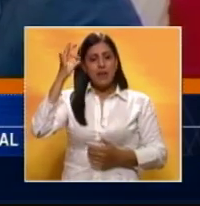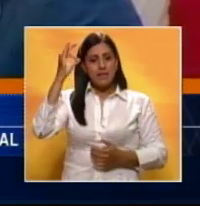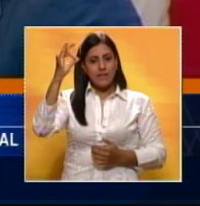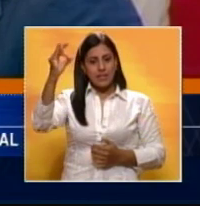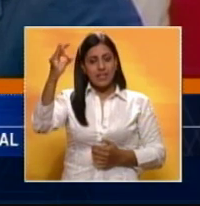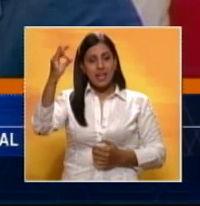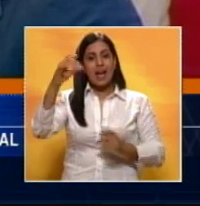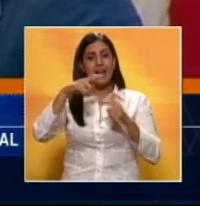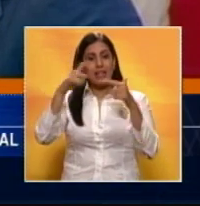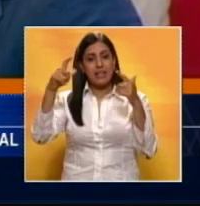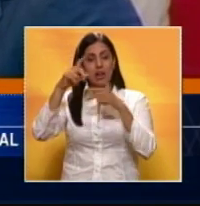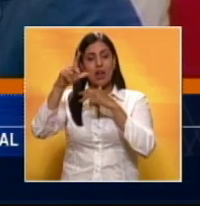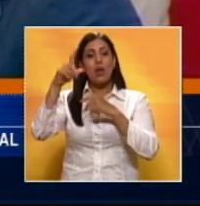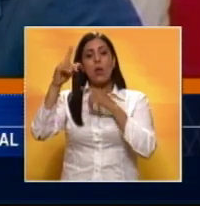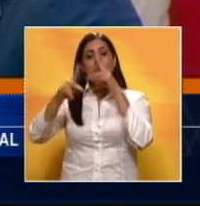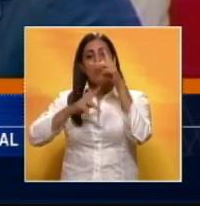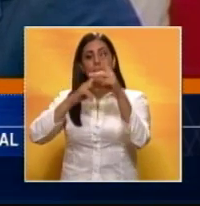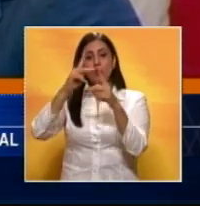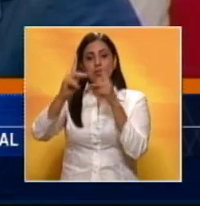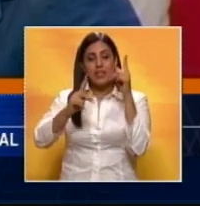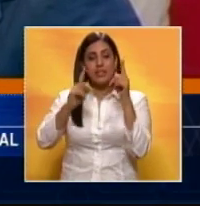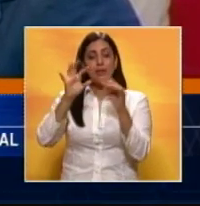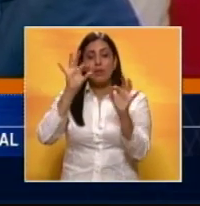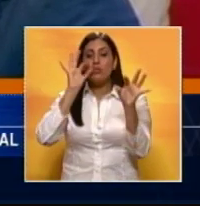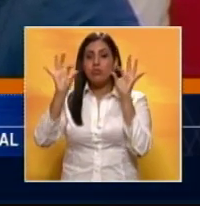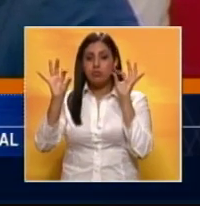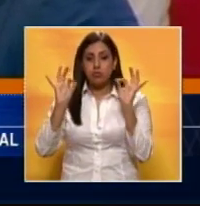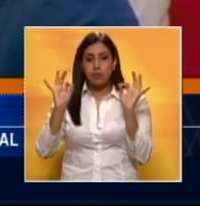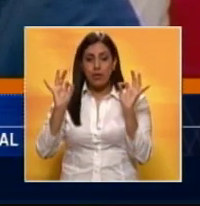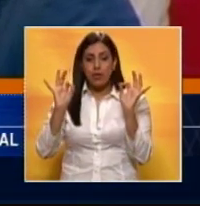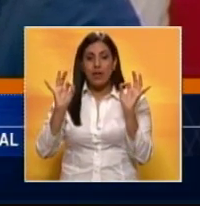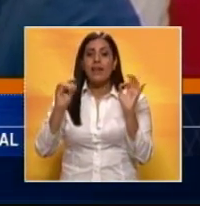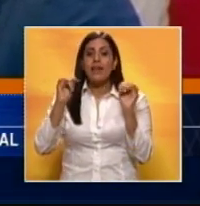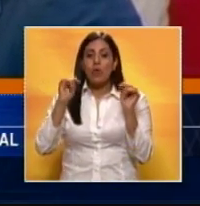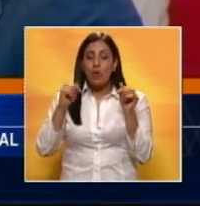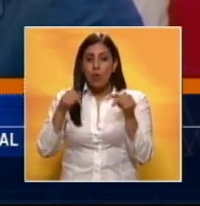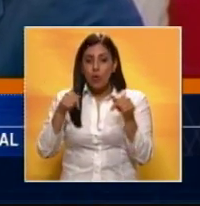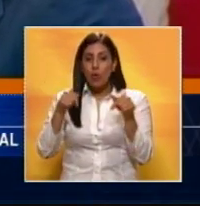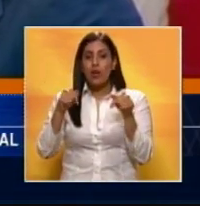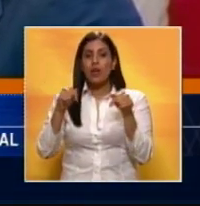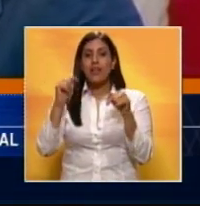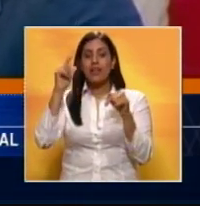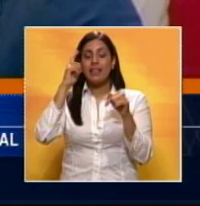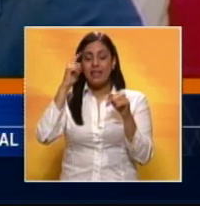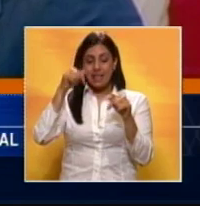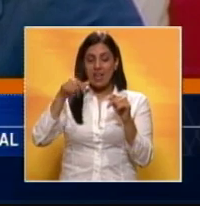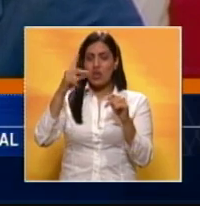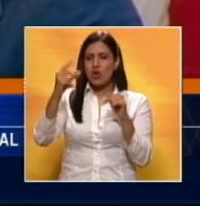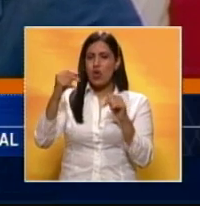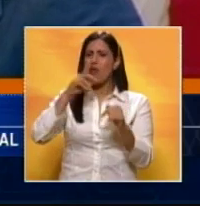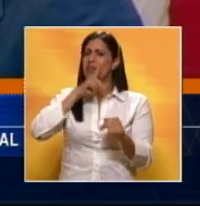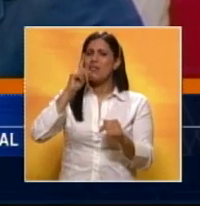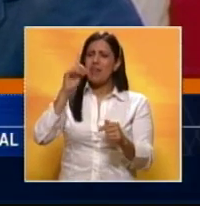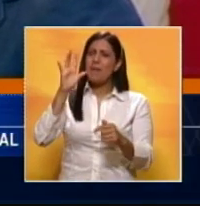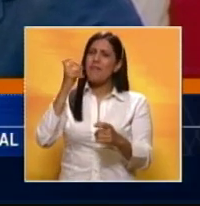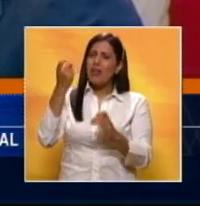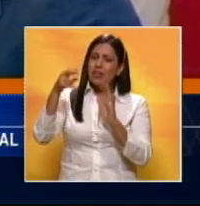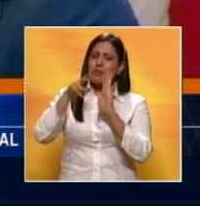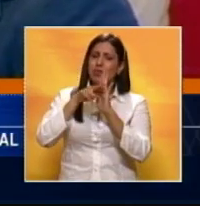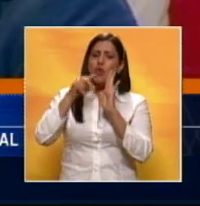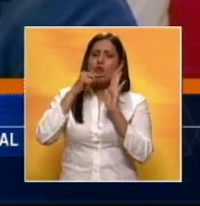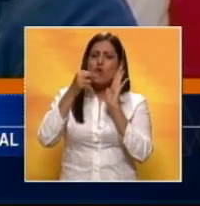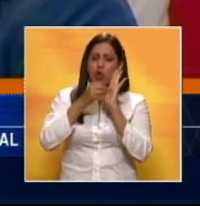Fiscal General de la República en el procedimiento de la selección, que hoy en día niega, sin dejar de